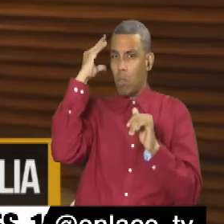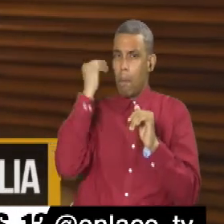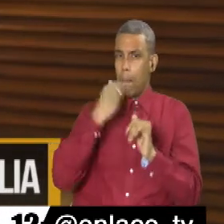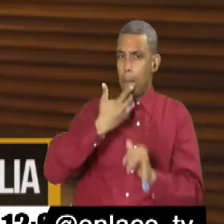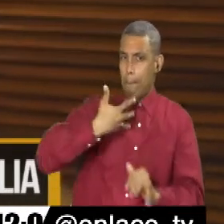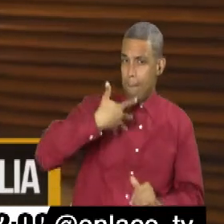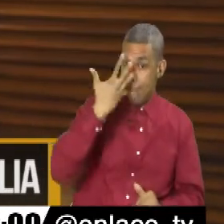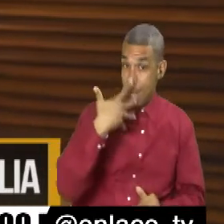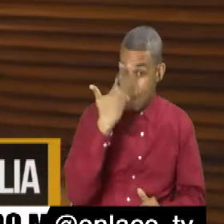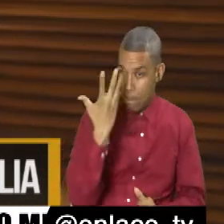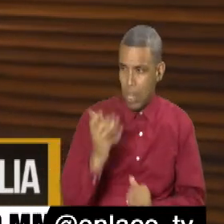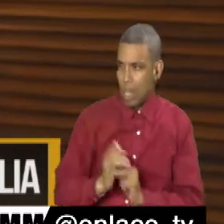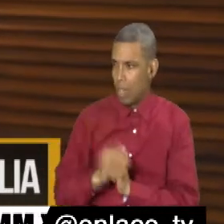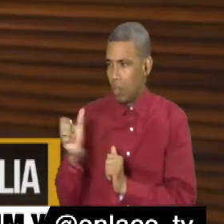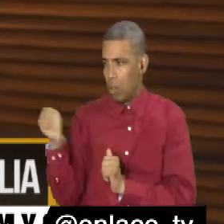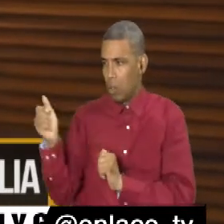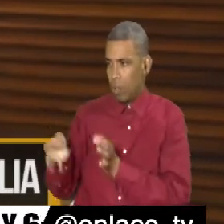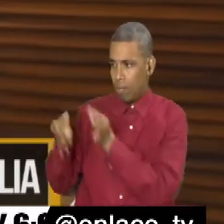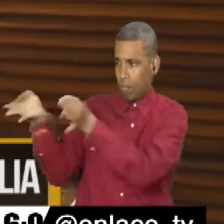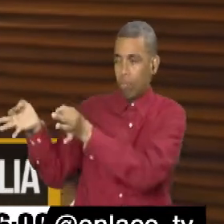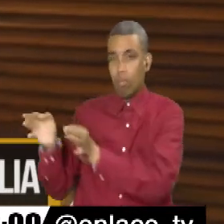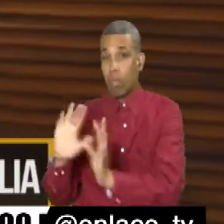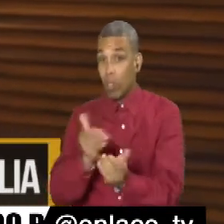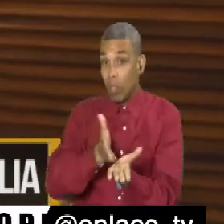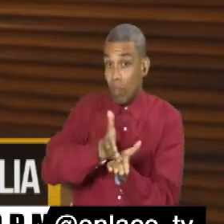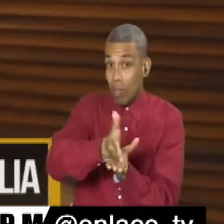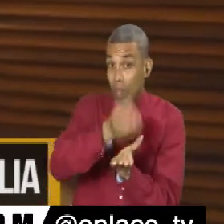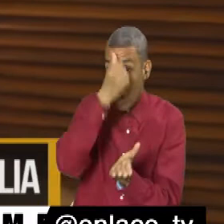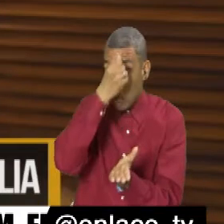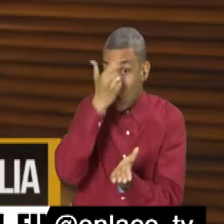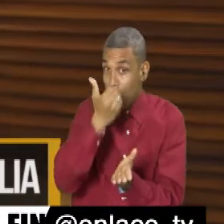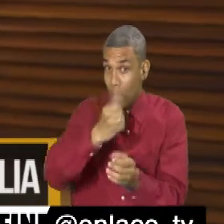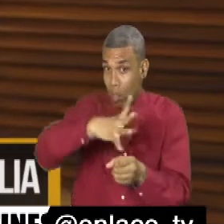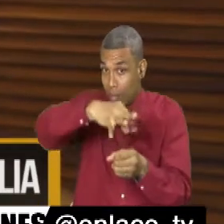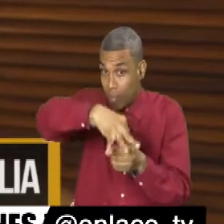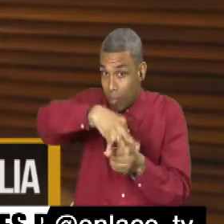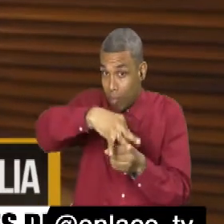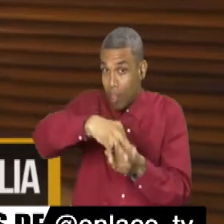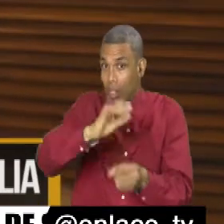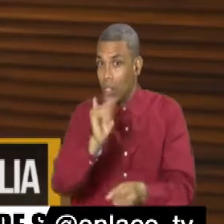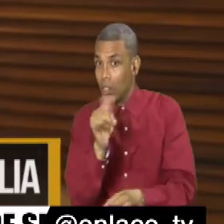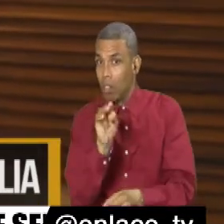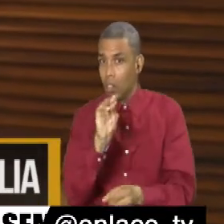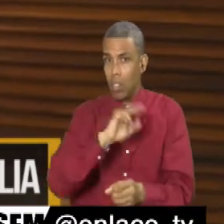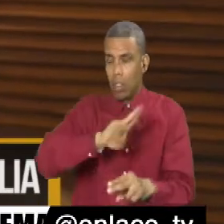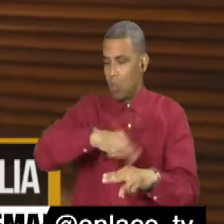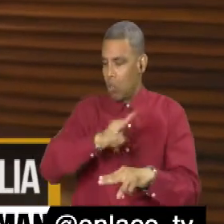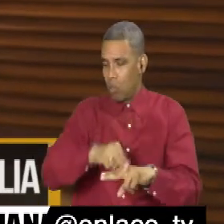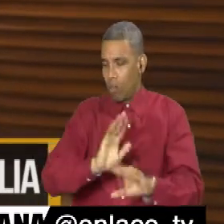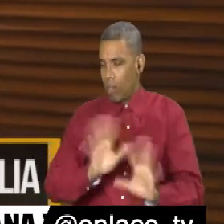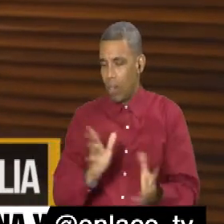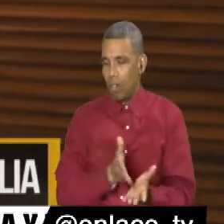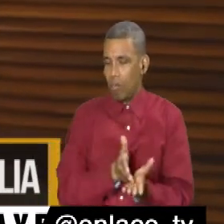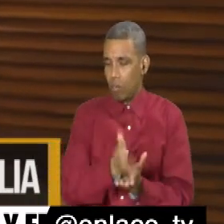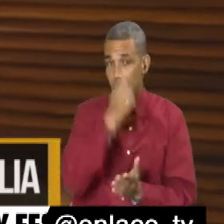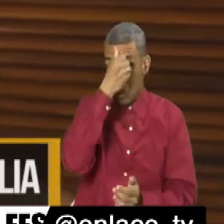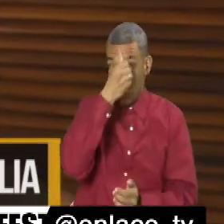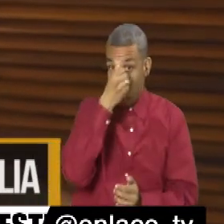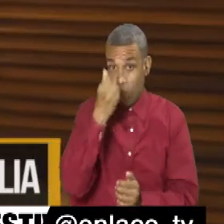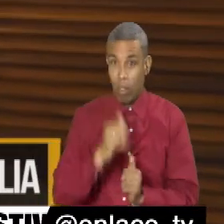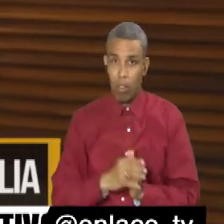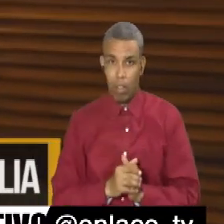que el proceso continúa su trámite normal. En este momento el efecto de suspensión está de alguna forma